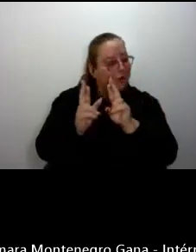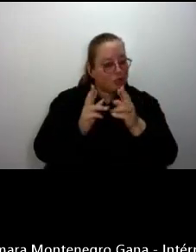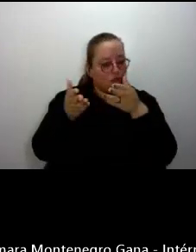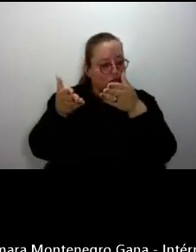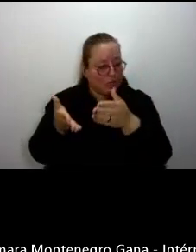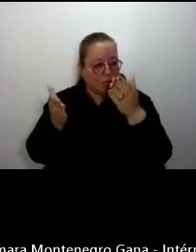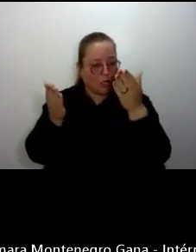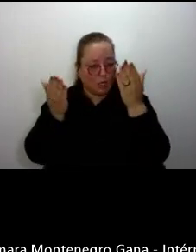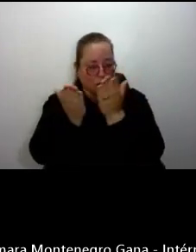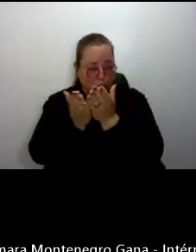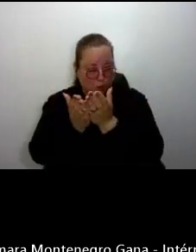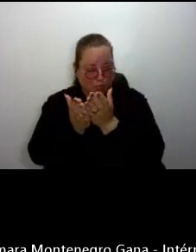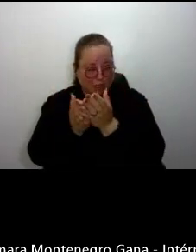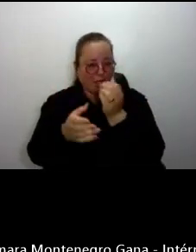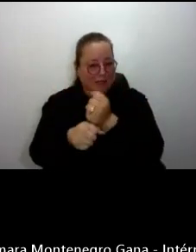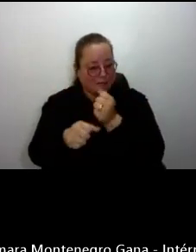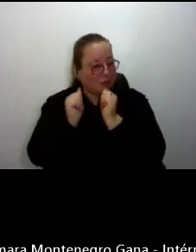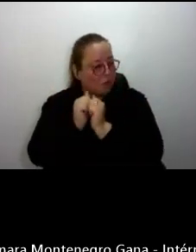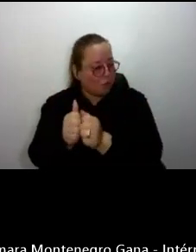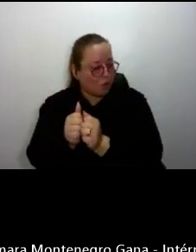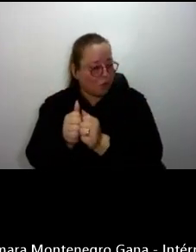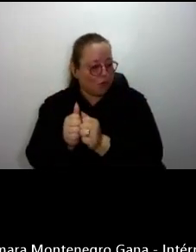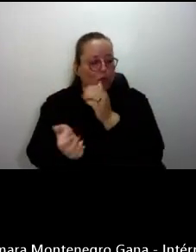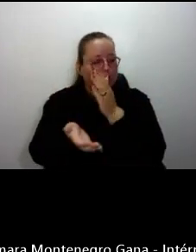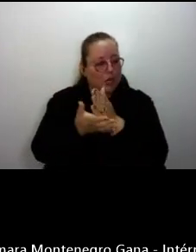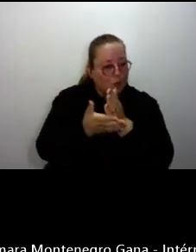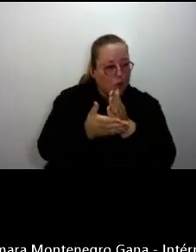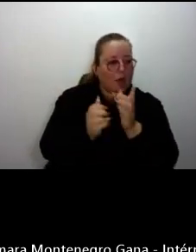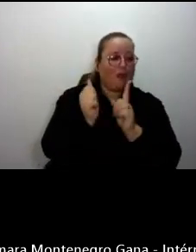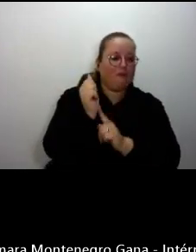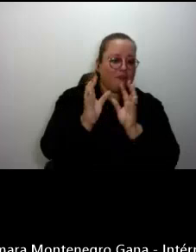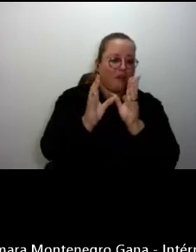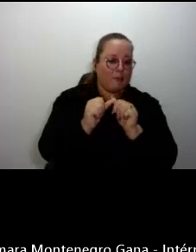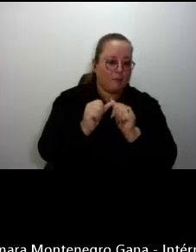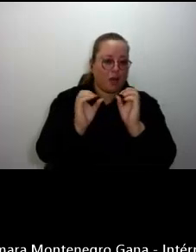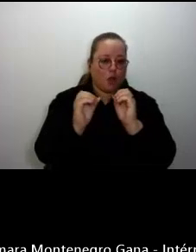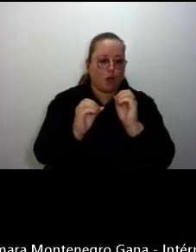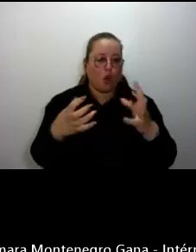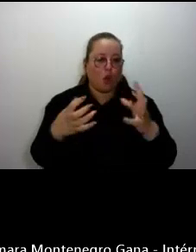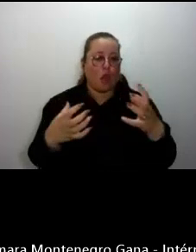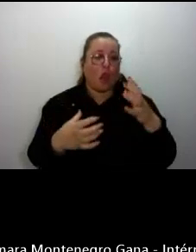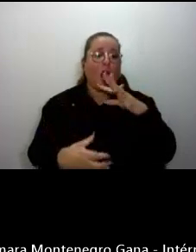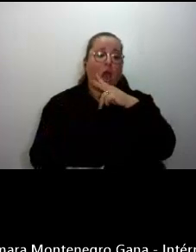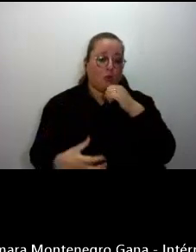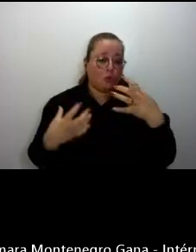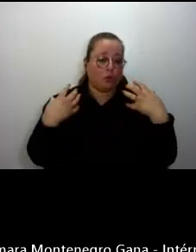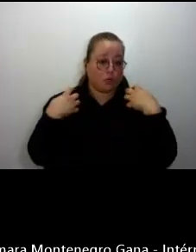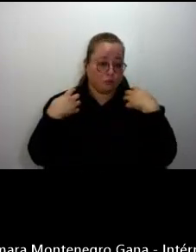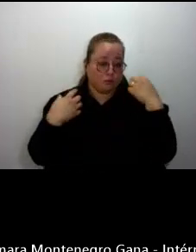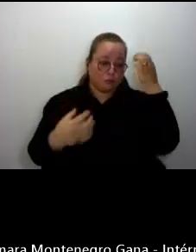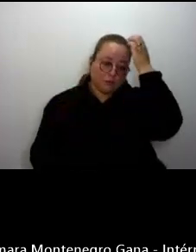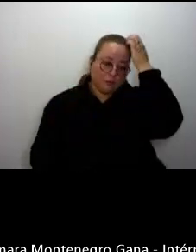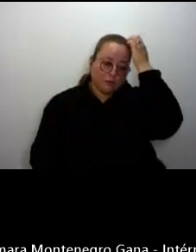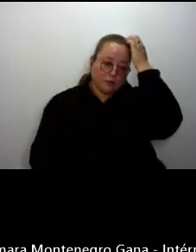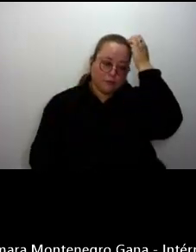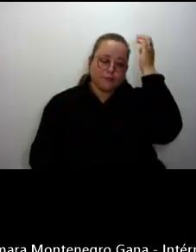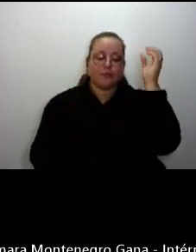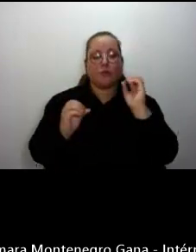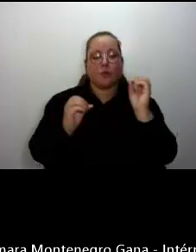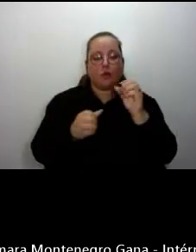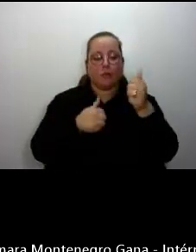trabajan con él, por parte, la parte de la escuela, por la familia o el adulto responsable y por profesionales de la